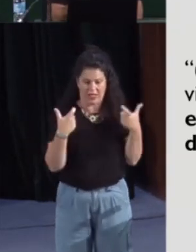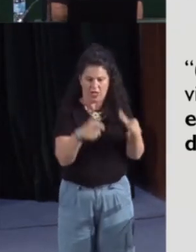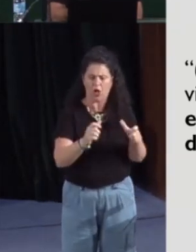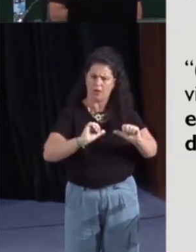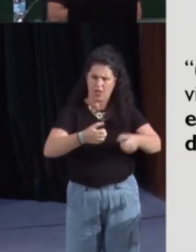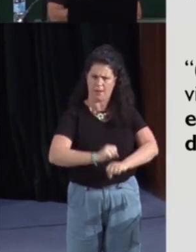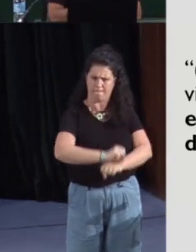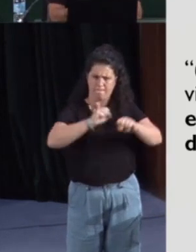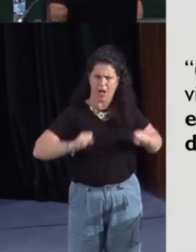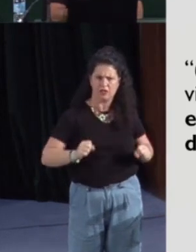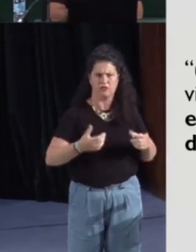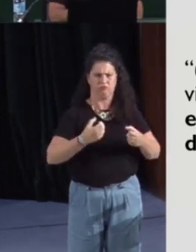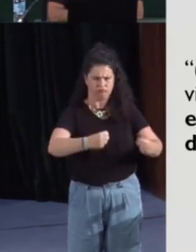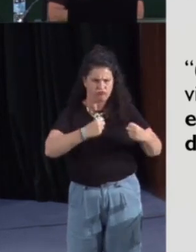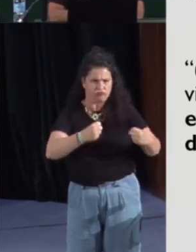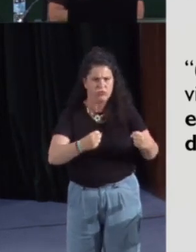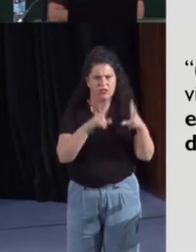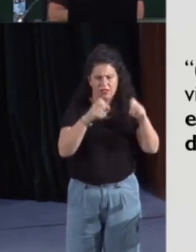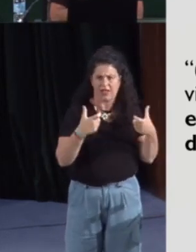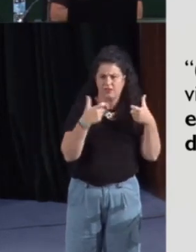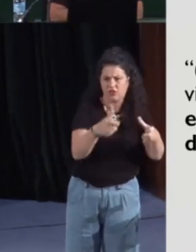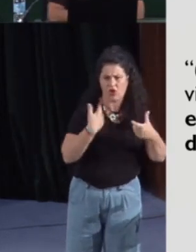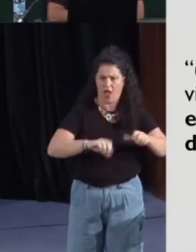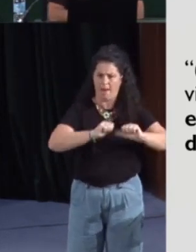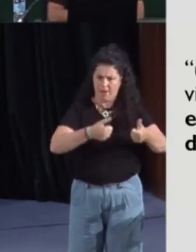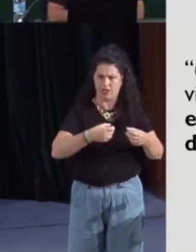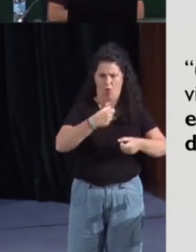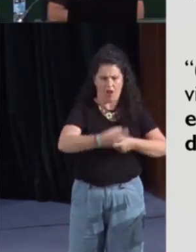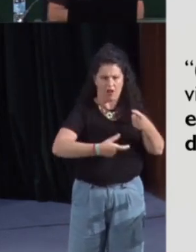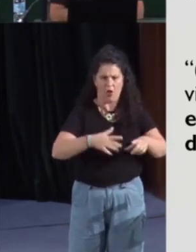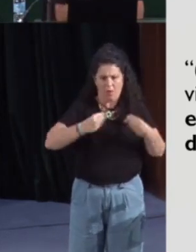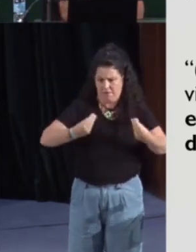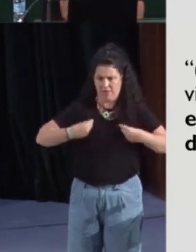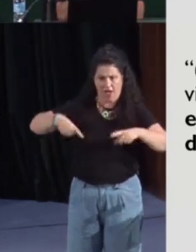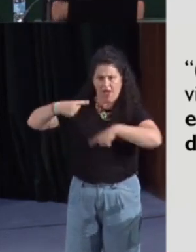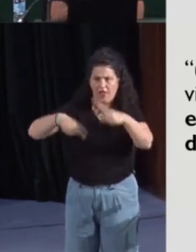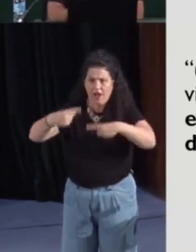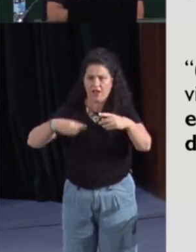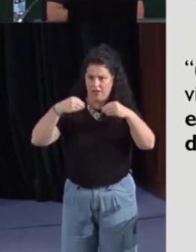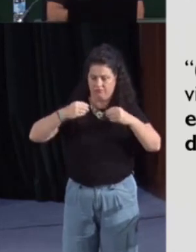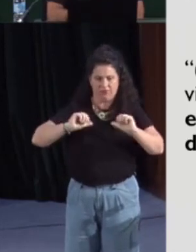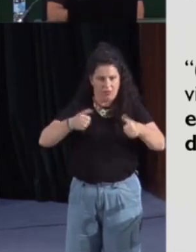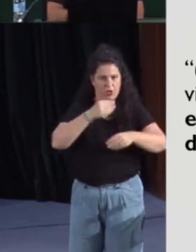nivel social, cultural, etcétera, etcétera, económico. Y, por supuesto, surgen